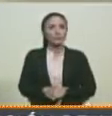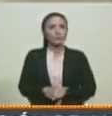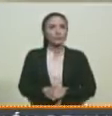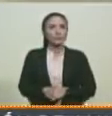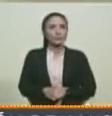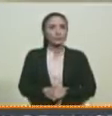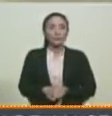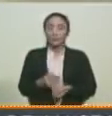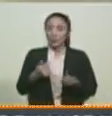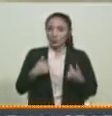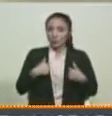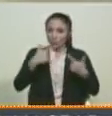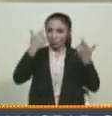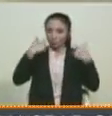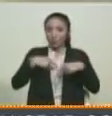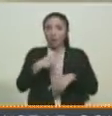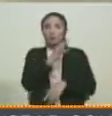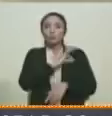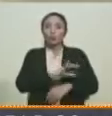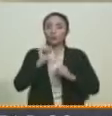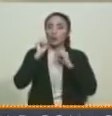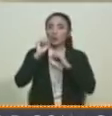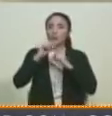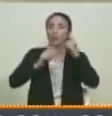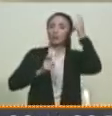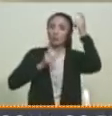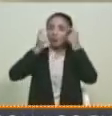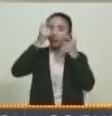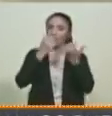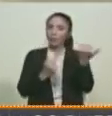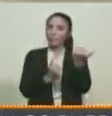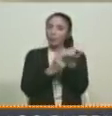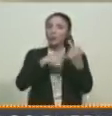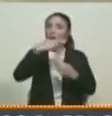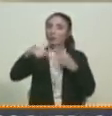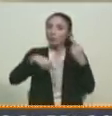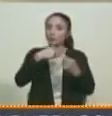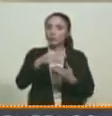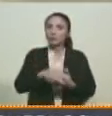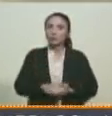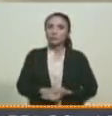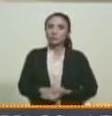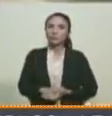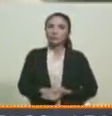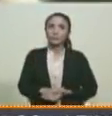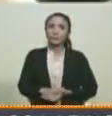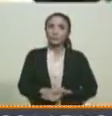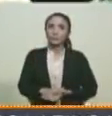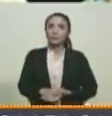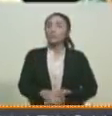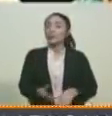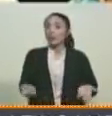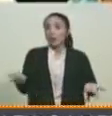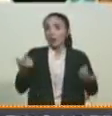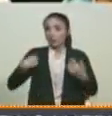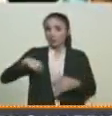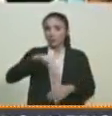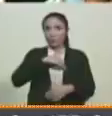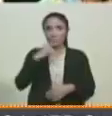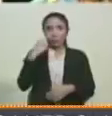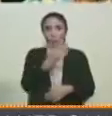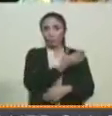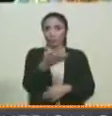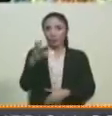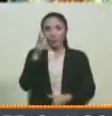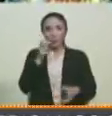Yo soy un socialista, revolucionario, radical, chavista. Y nosotros somos los que tenemos capacidad de oír